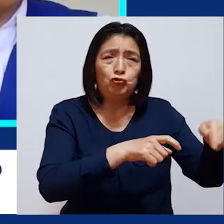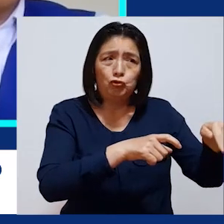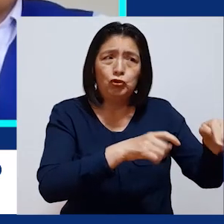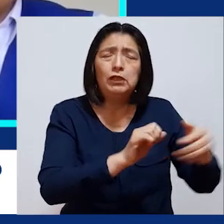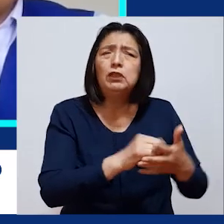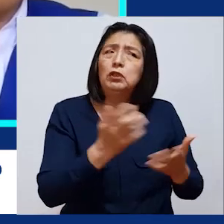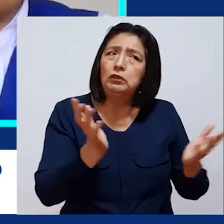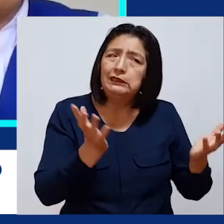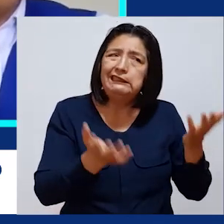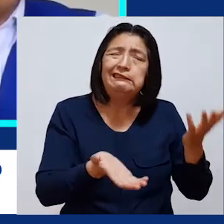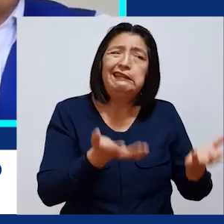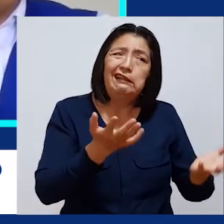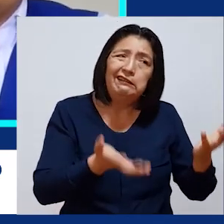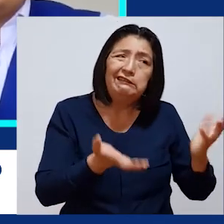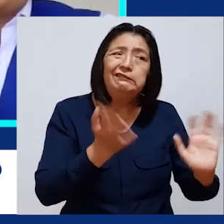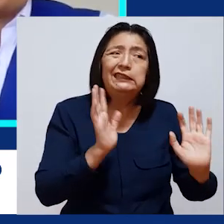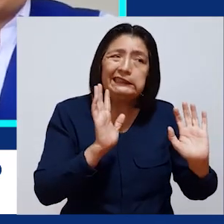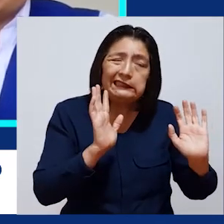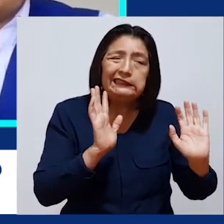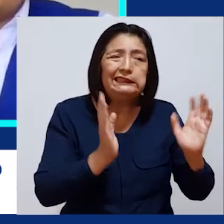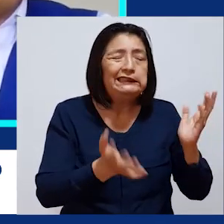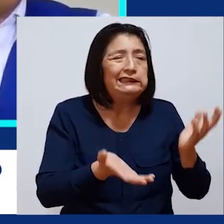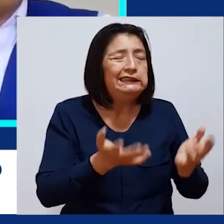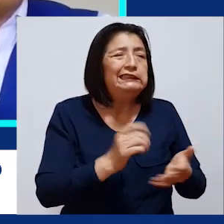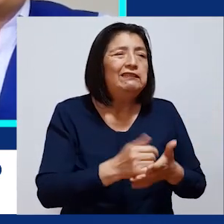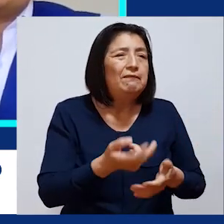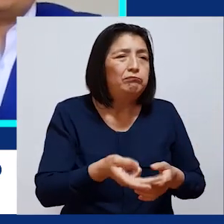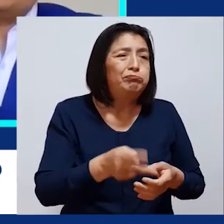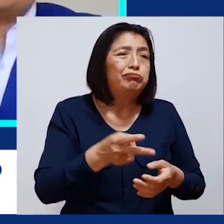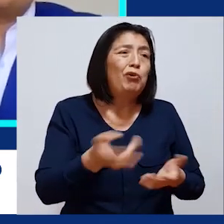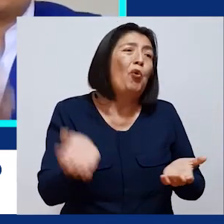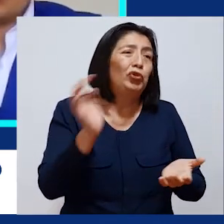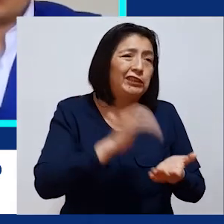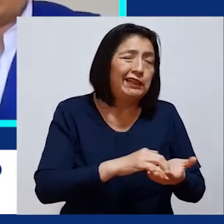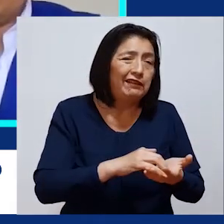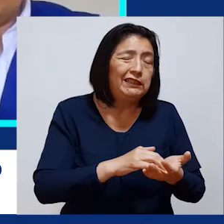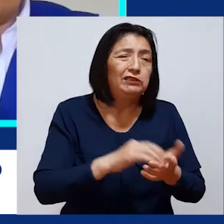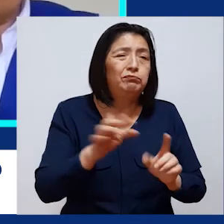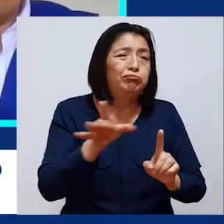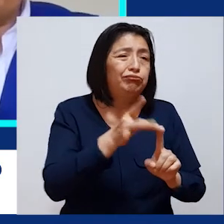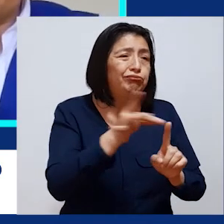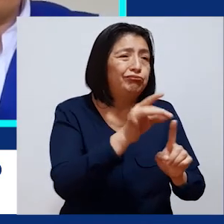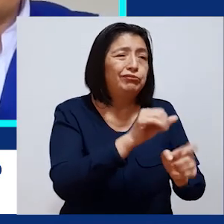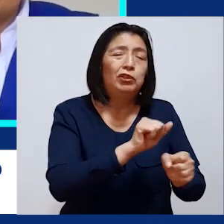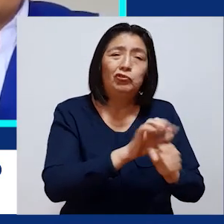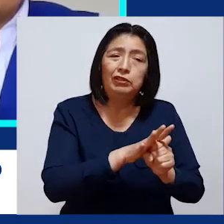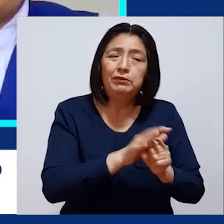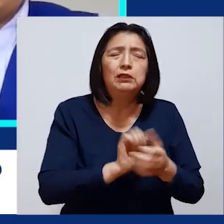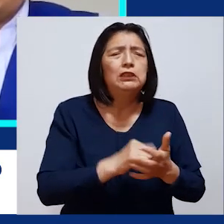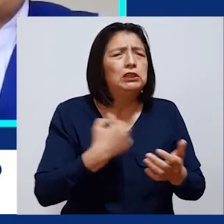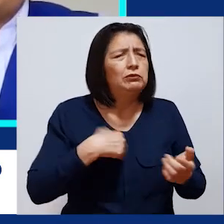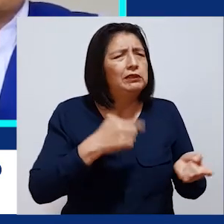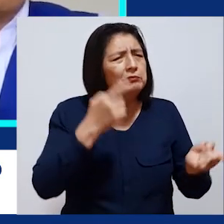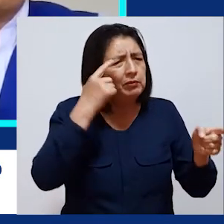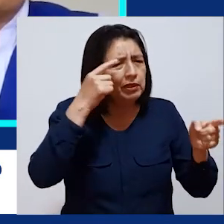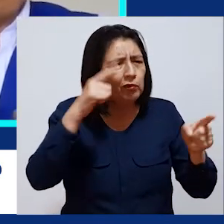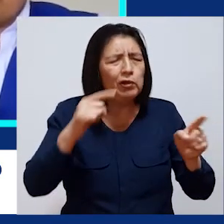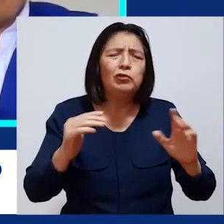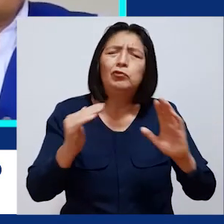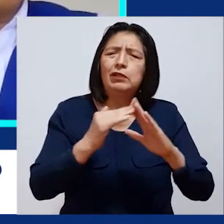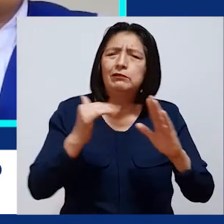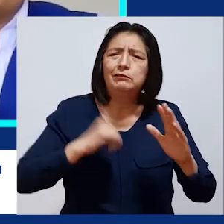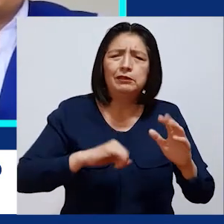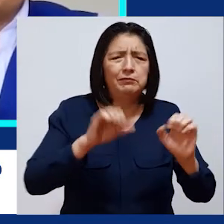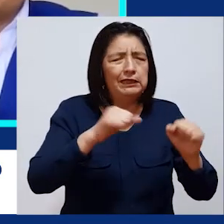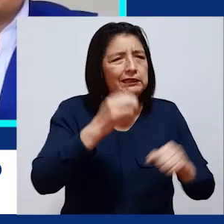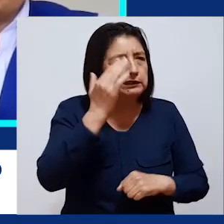población de una posible rebrote del coronavirus y hemos coordinado con